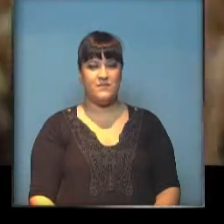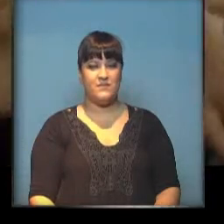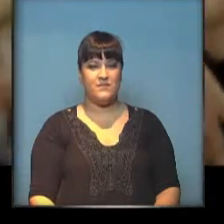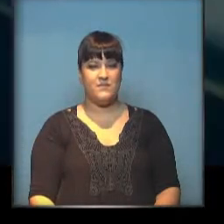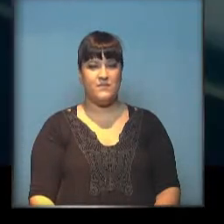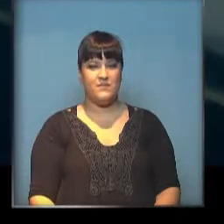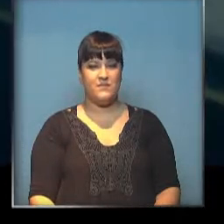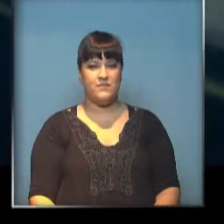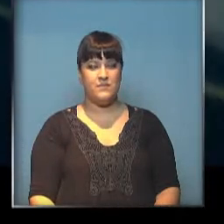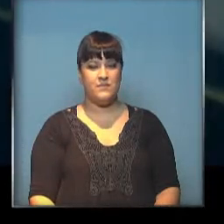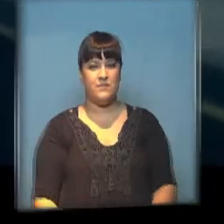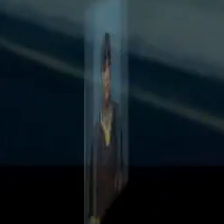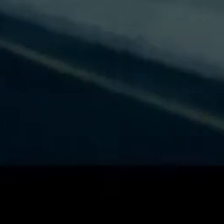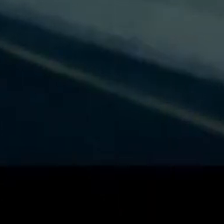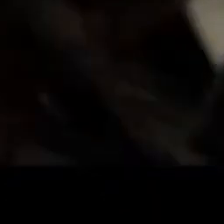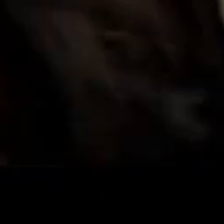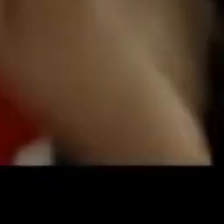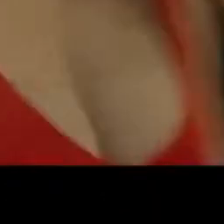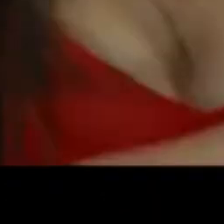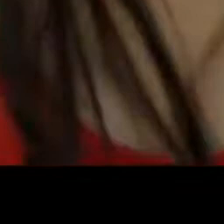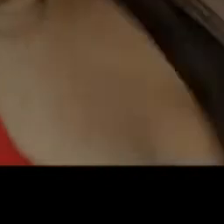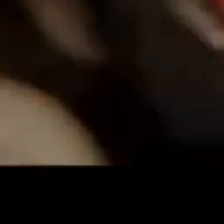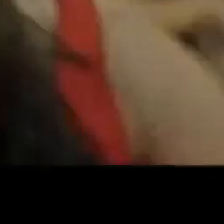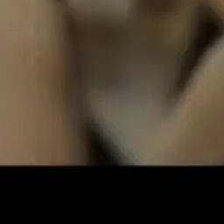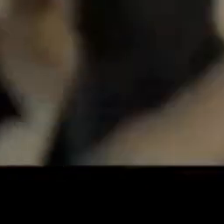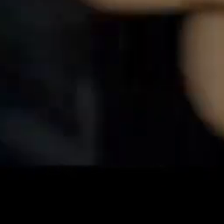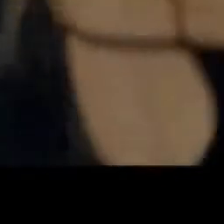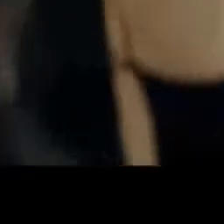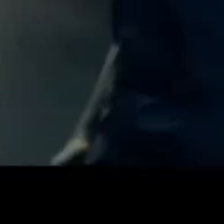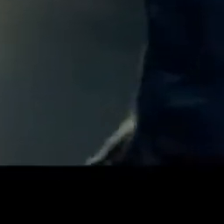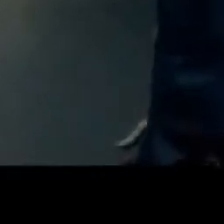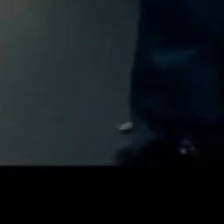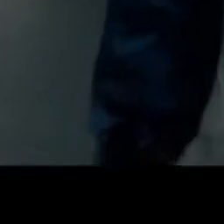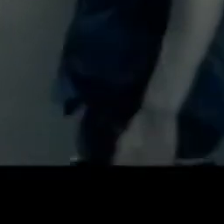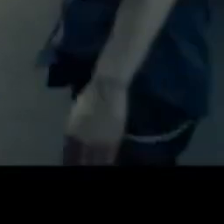Por ese deseo para todos, los esperamos mañana a 6:30.